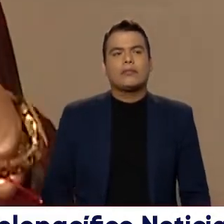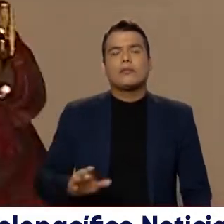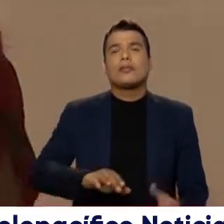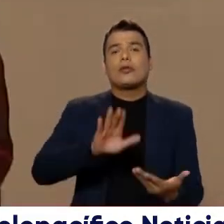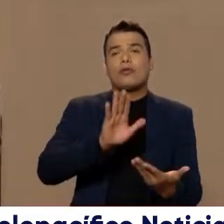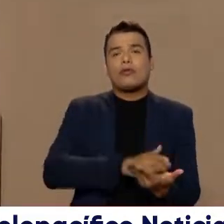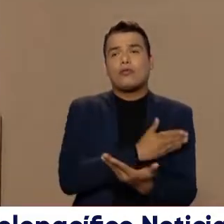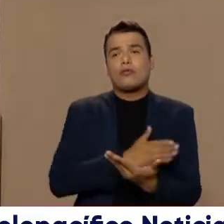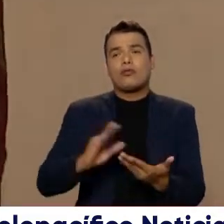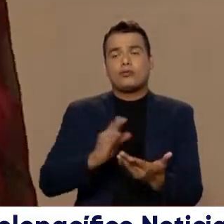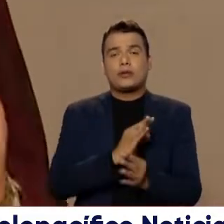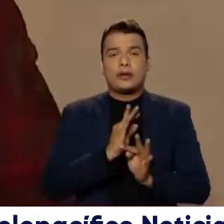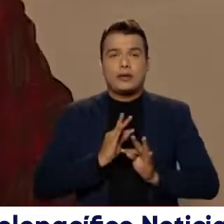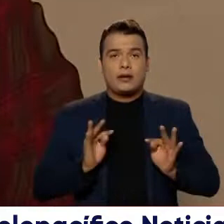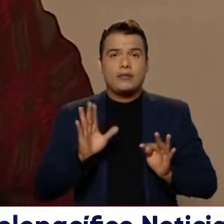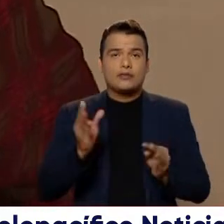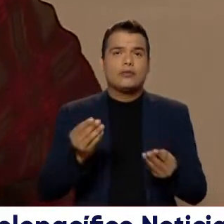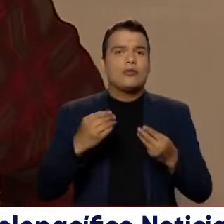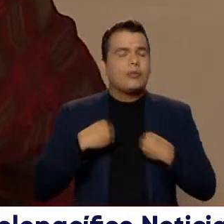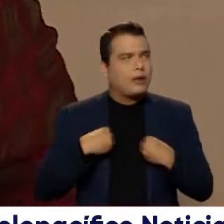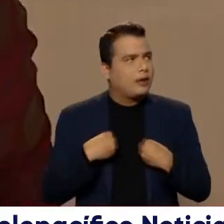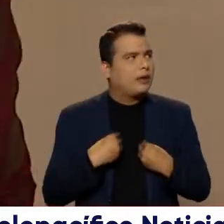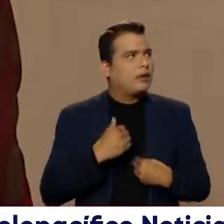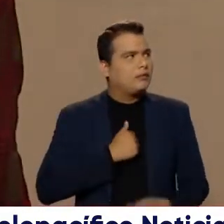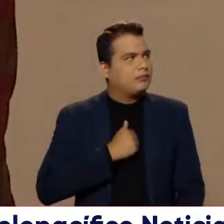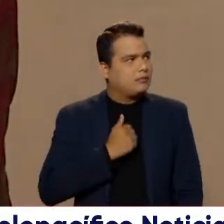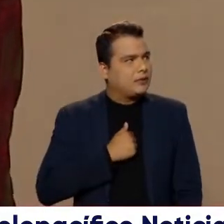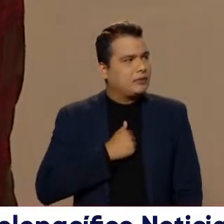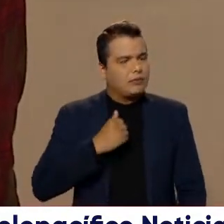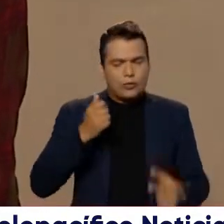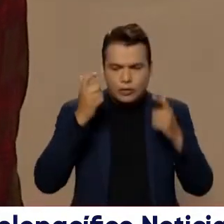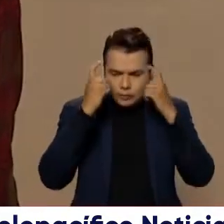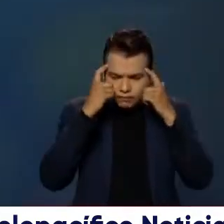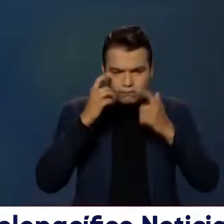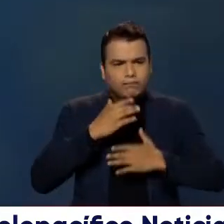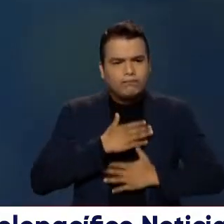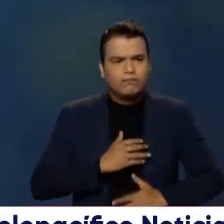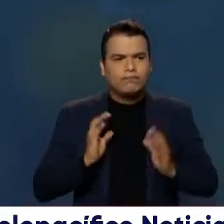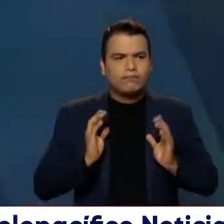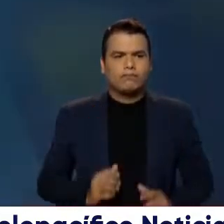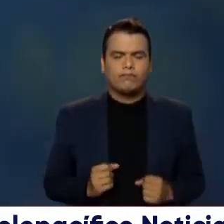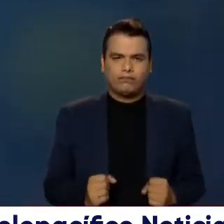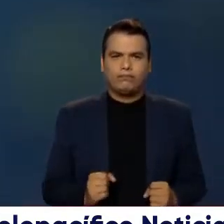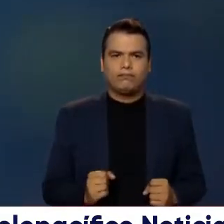también trabajan mucho su parte pues, psíquica y eso, y motriz.